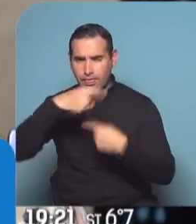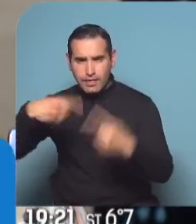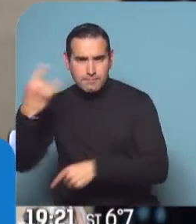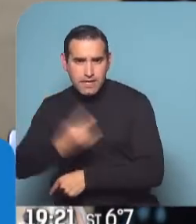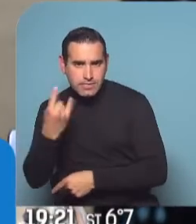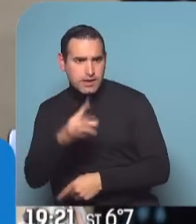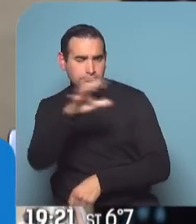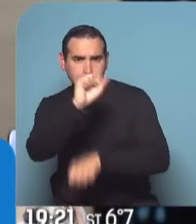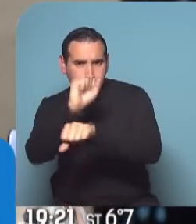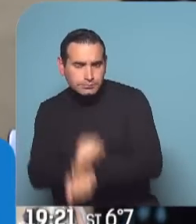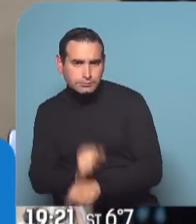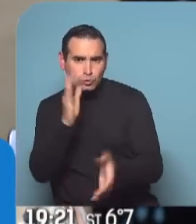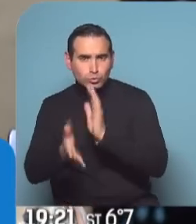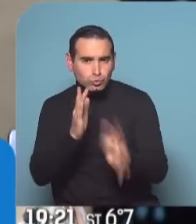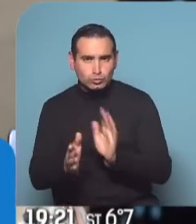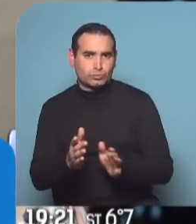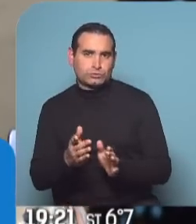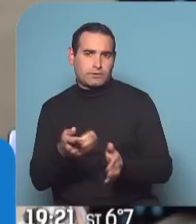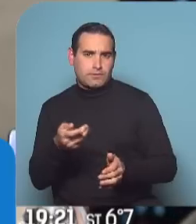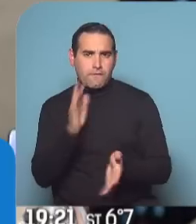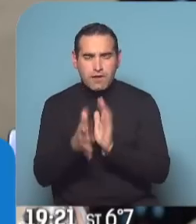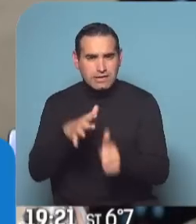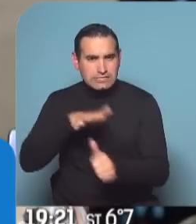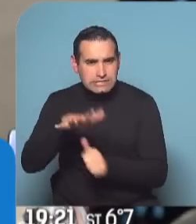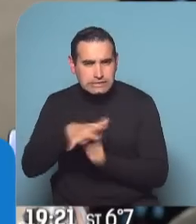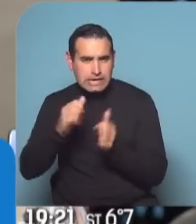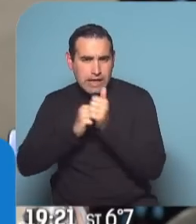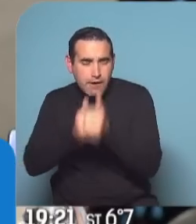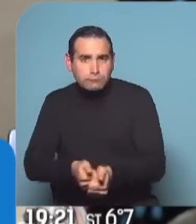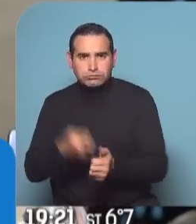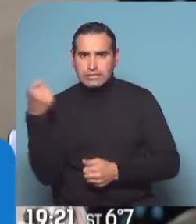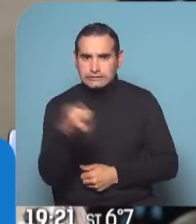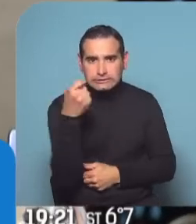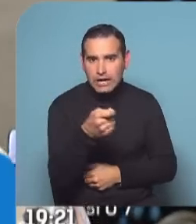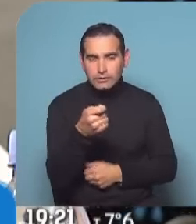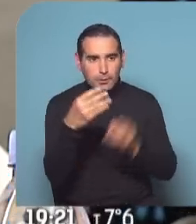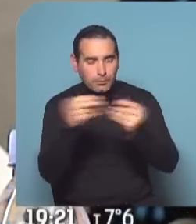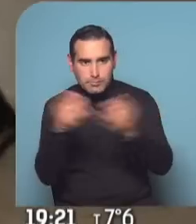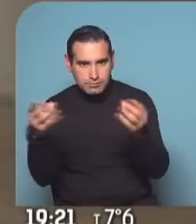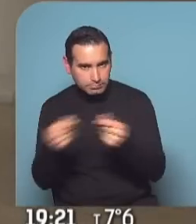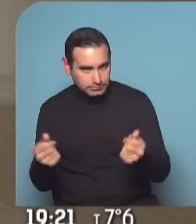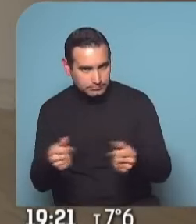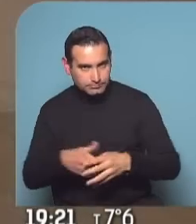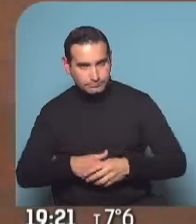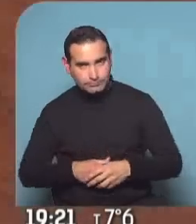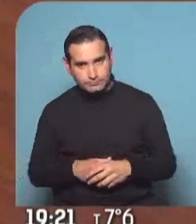detención arbitraria, tortura y malos tratos, violencia sexual, asesinatos y desapariciones forzadas.